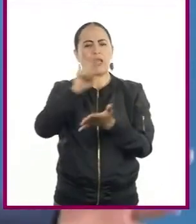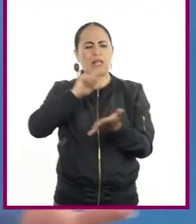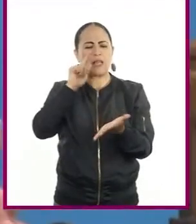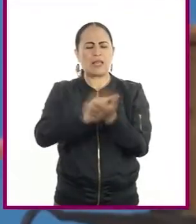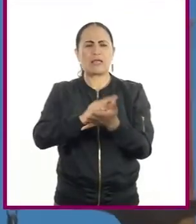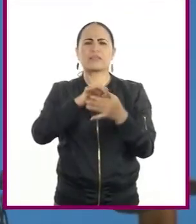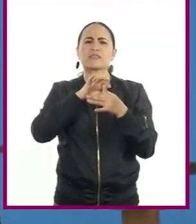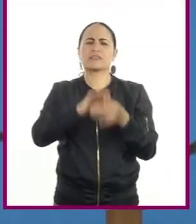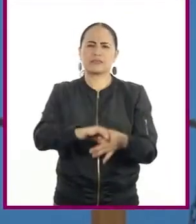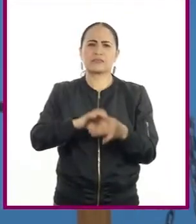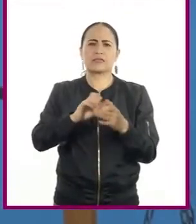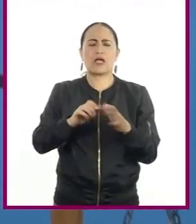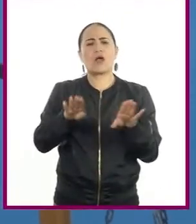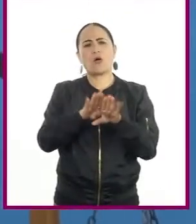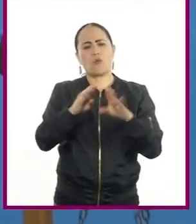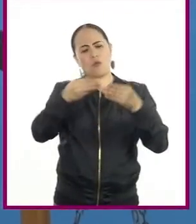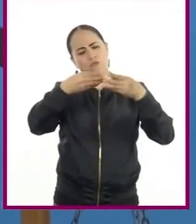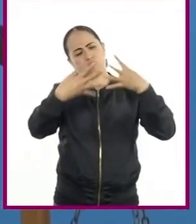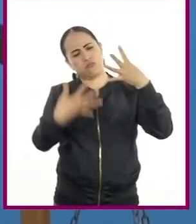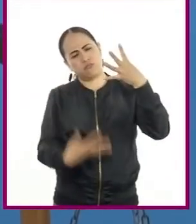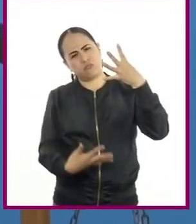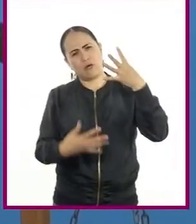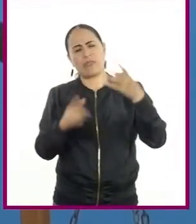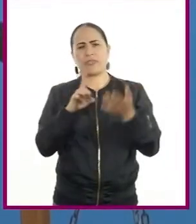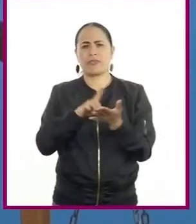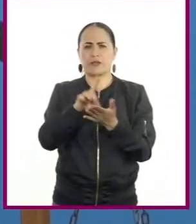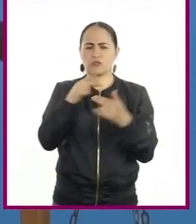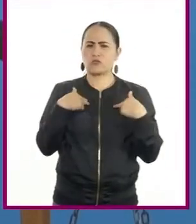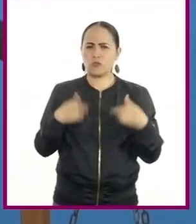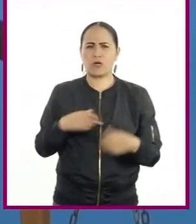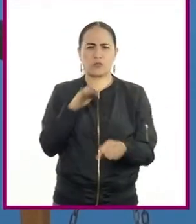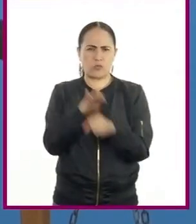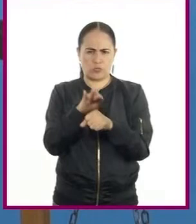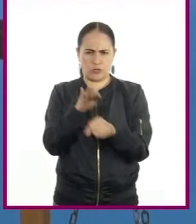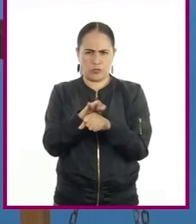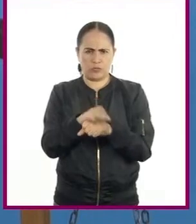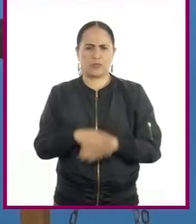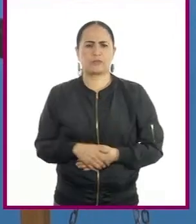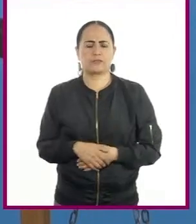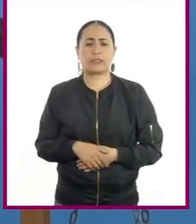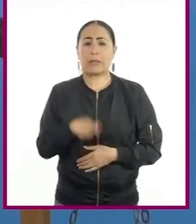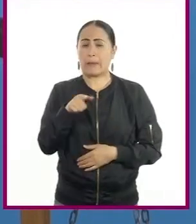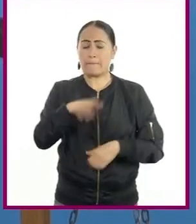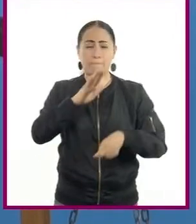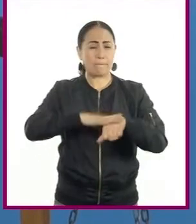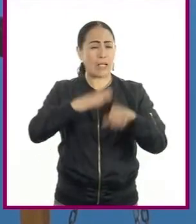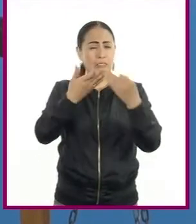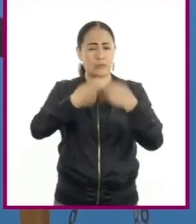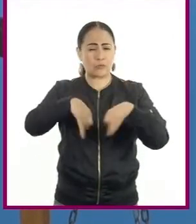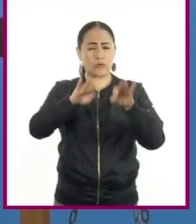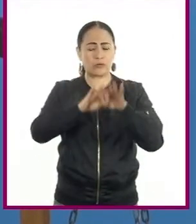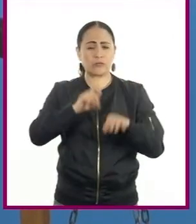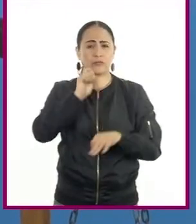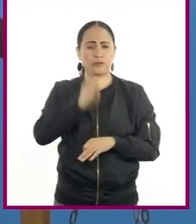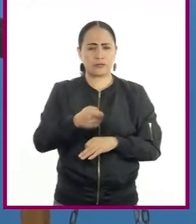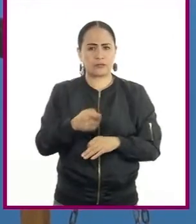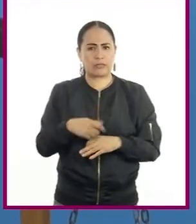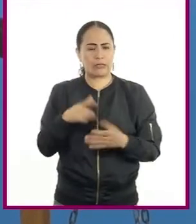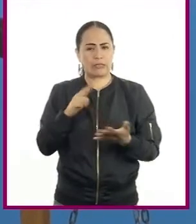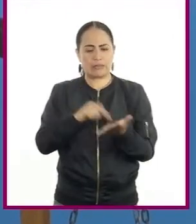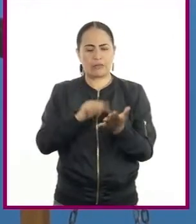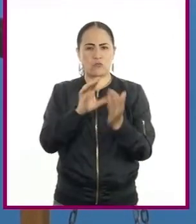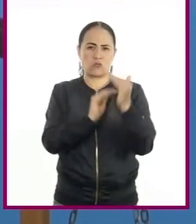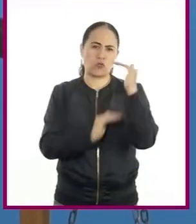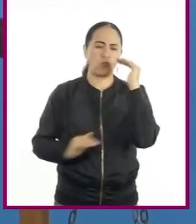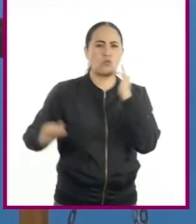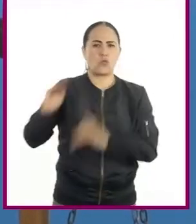un gran número de leyes que resguardan los derechos humanos. La primera de ellas y la más importante es la Constitución Política